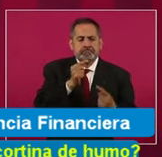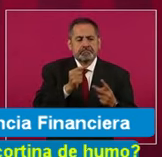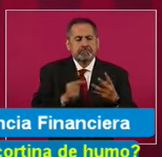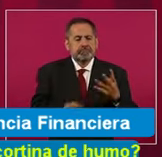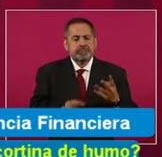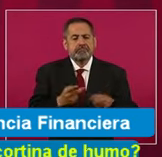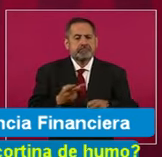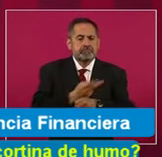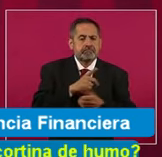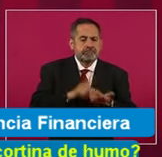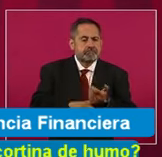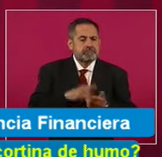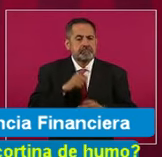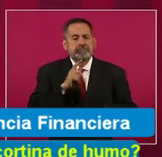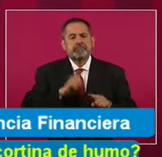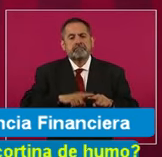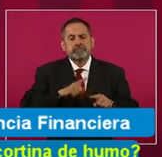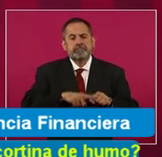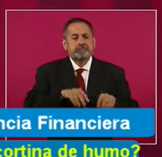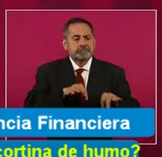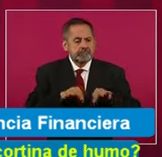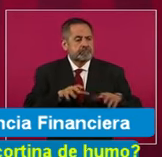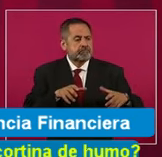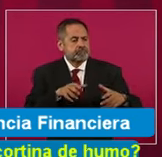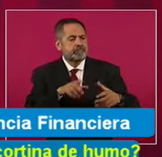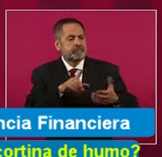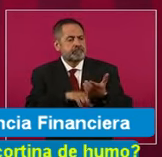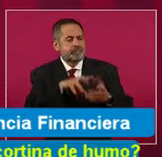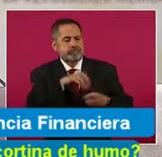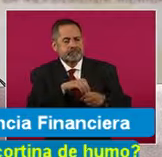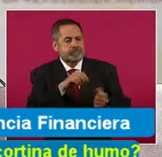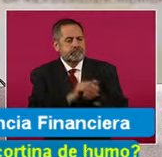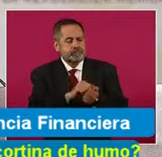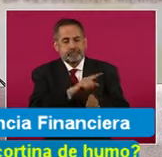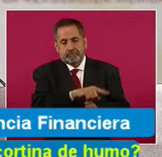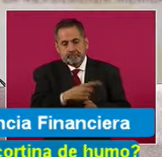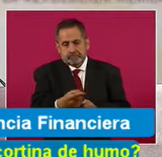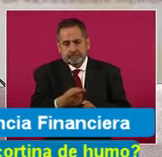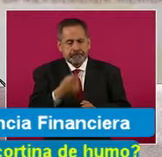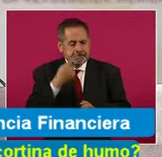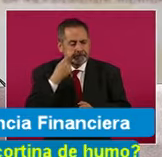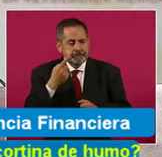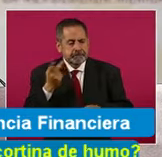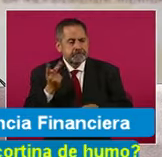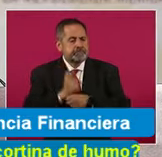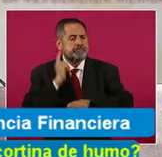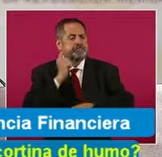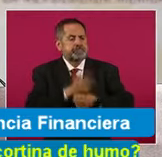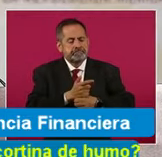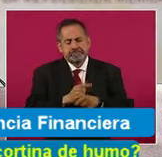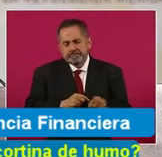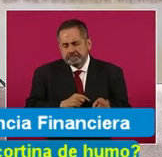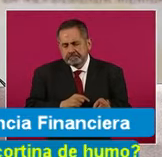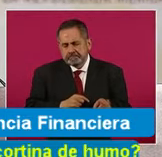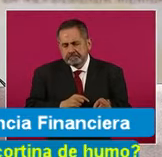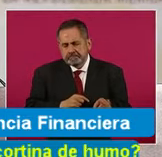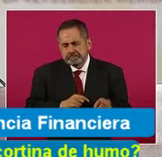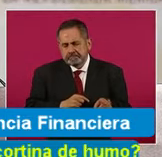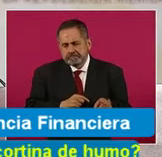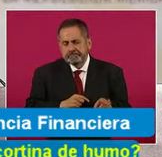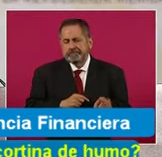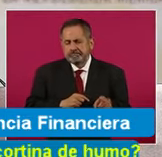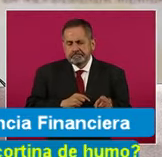avisos de quienes realizan actividades vulnerables, a través de los cuales se detectó un esquema